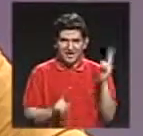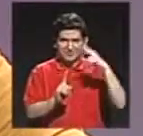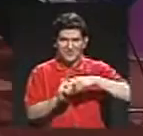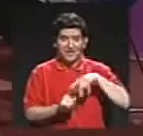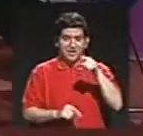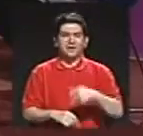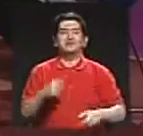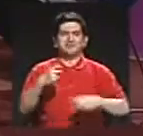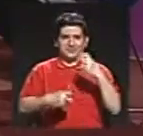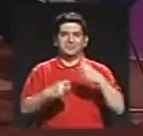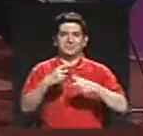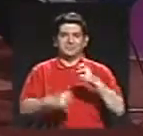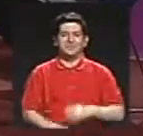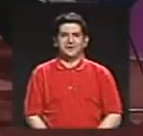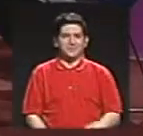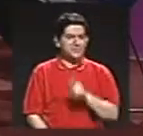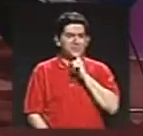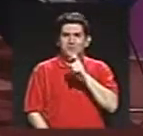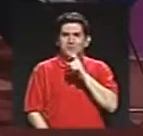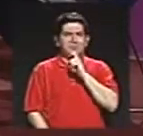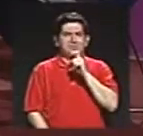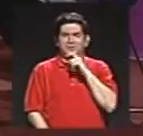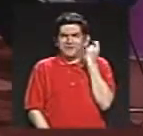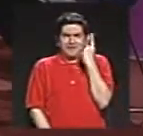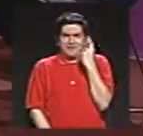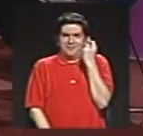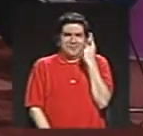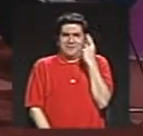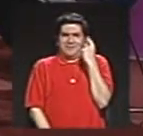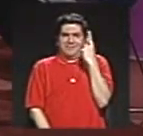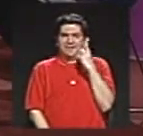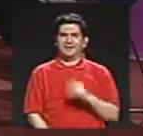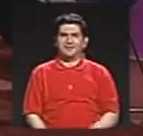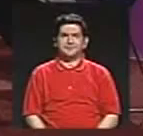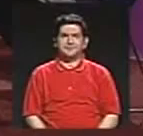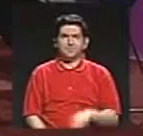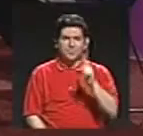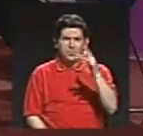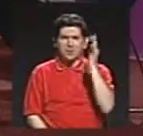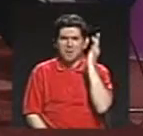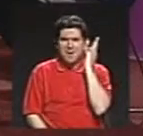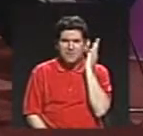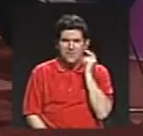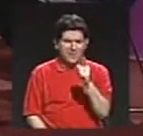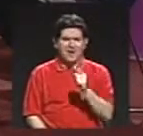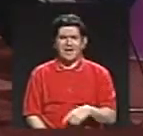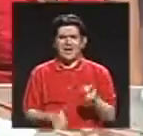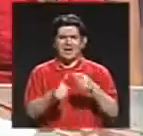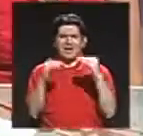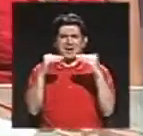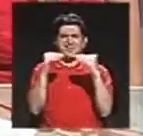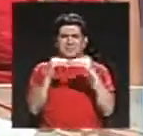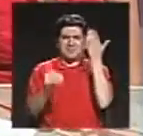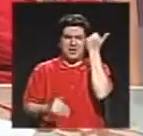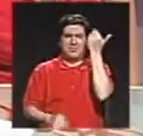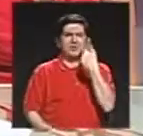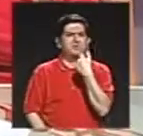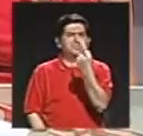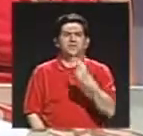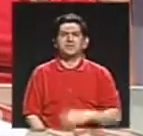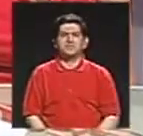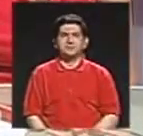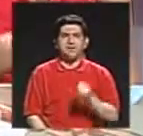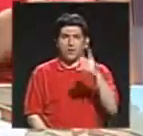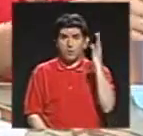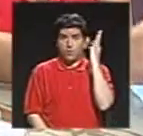circuito claro les cuesta muchísimo entender digamos porque una mujer se pone en primer plano como decías vos